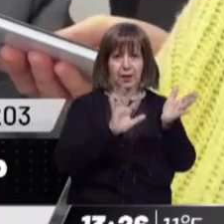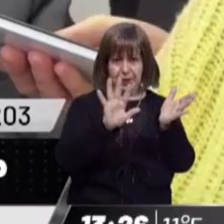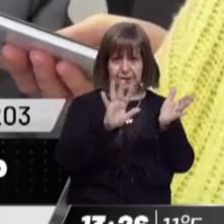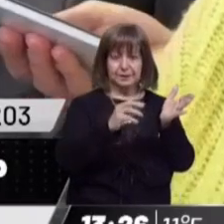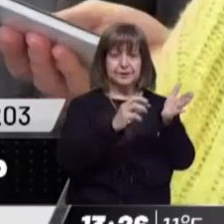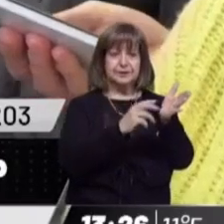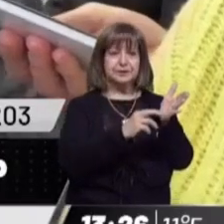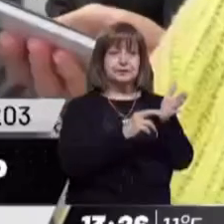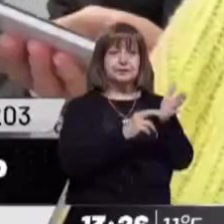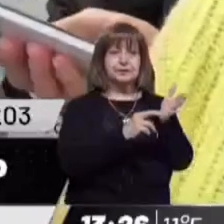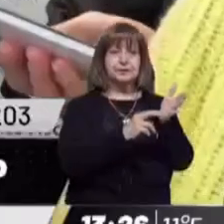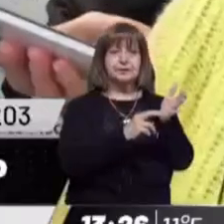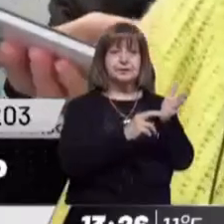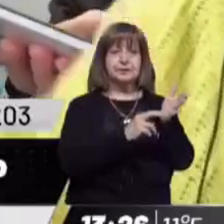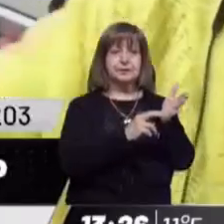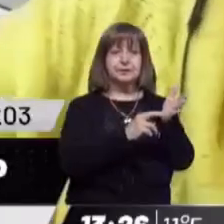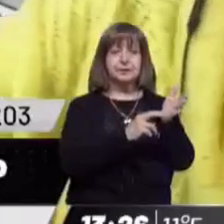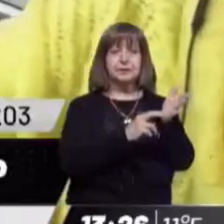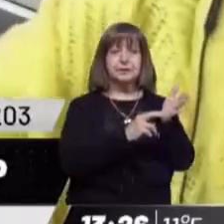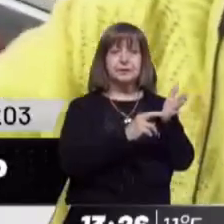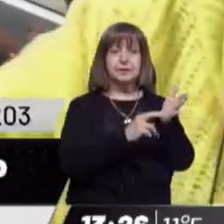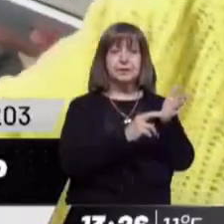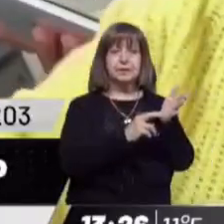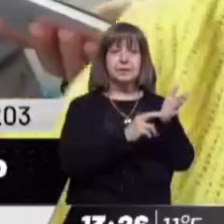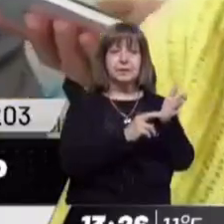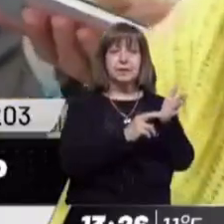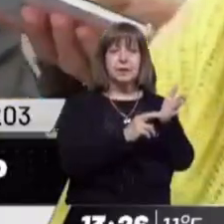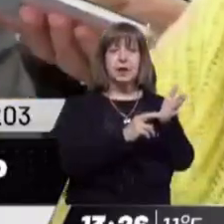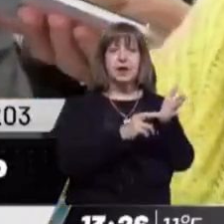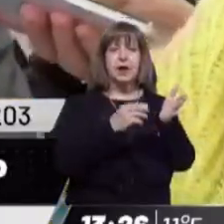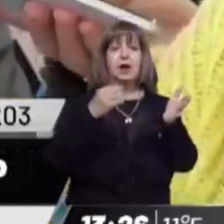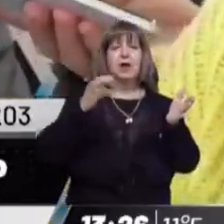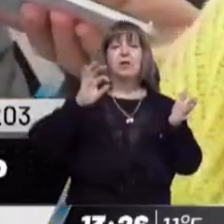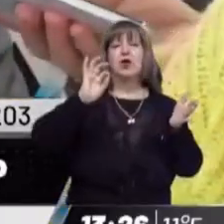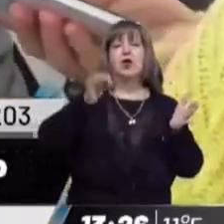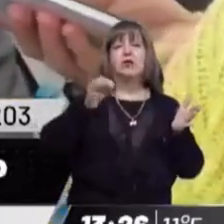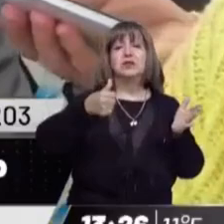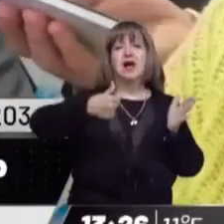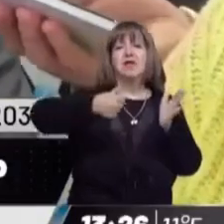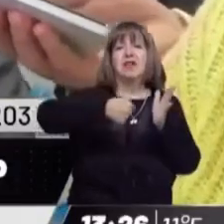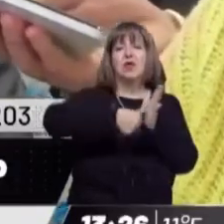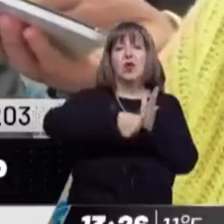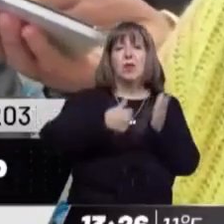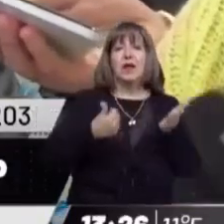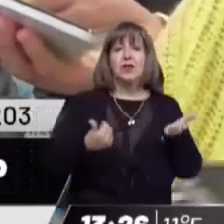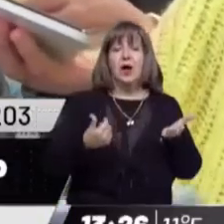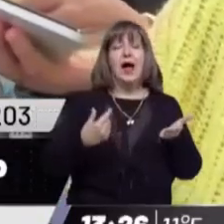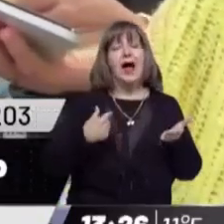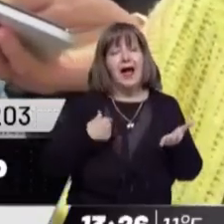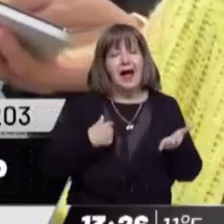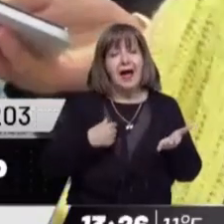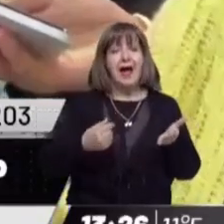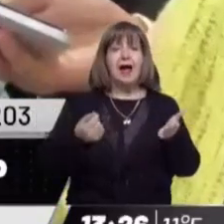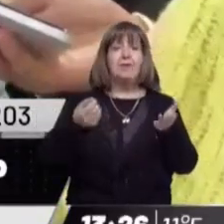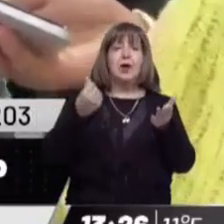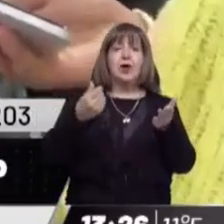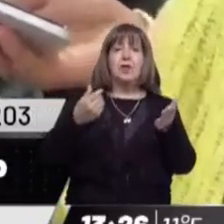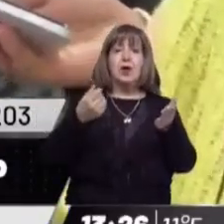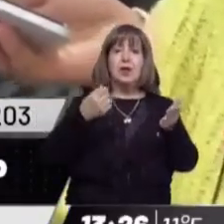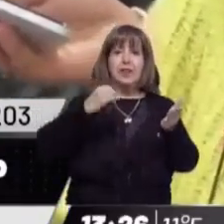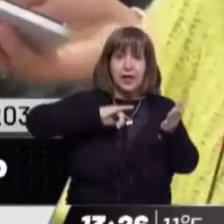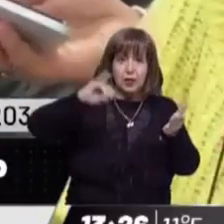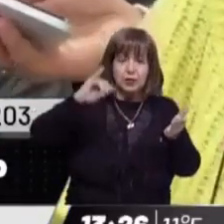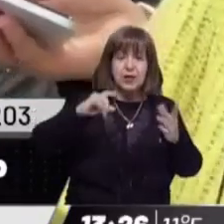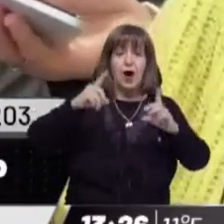pero... ¿Cómo se valida la identidad de la persona? Porque se va a requerir una foto del DNI de la persona que radica la